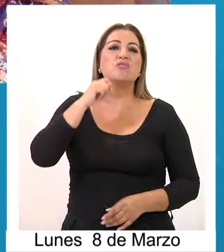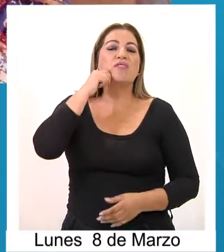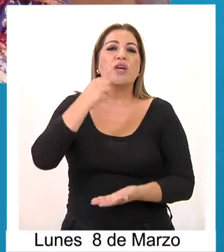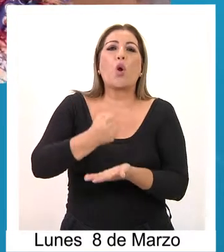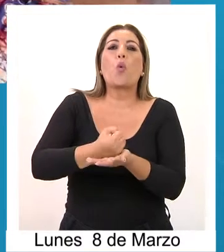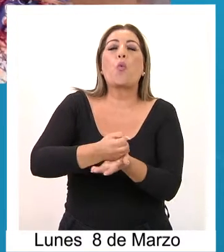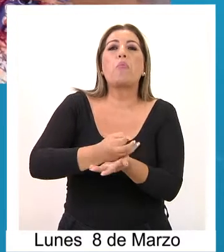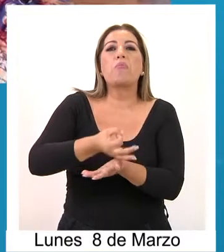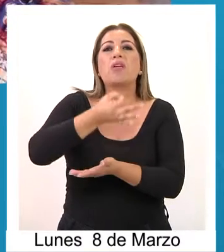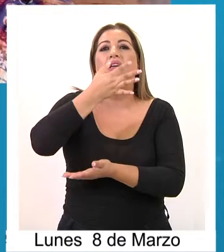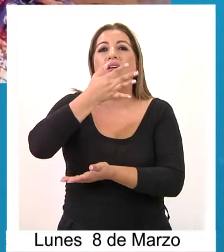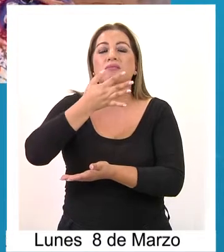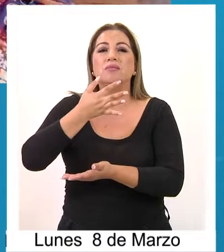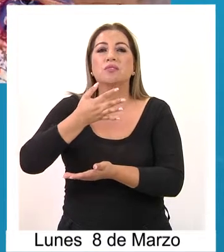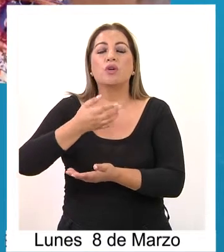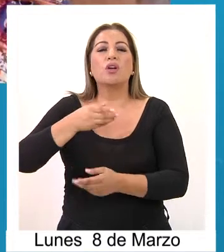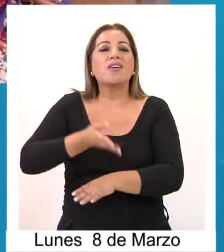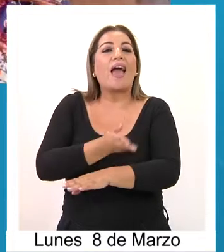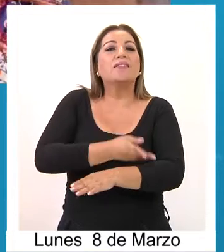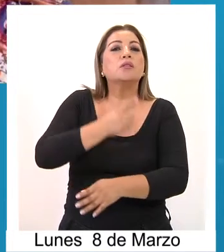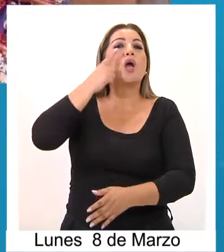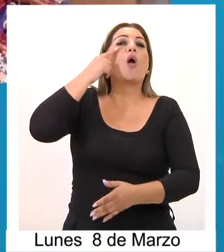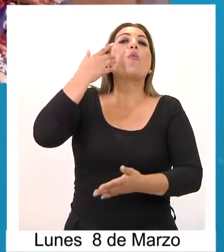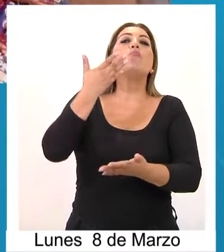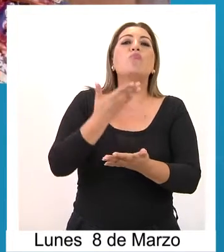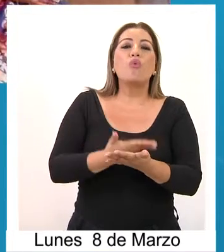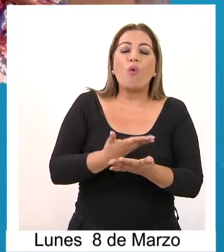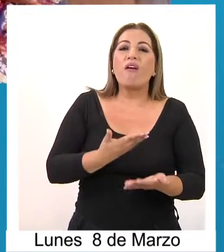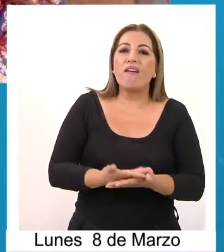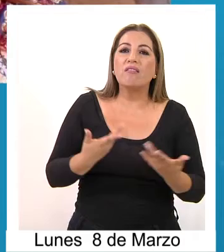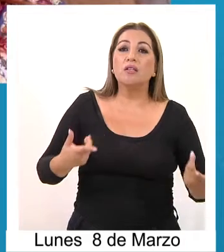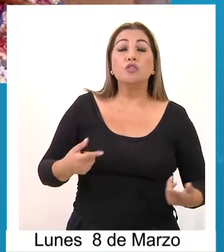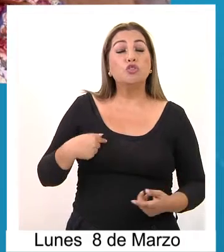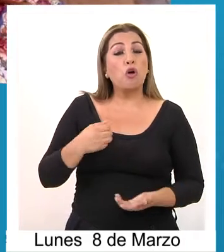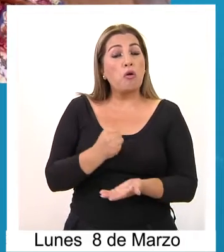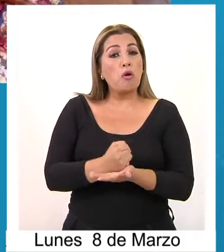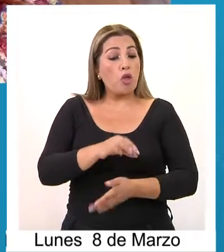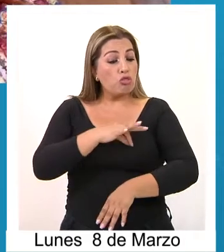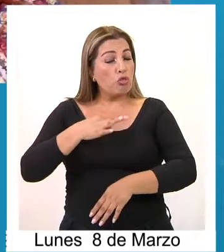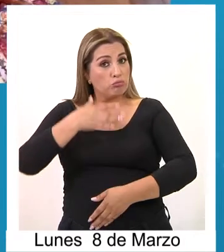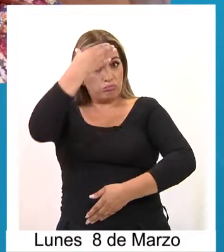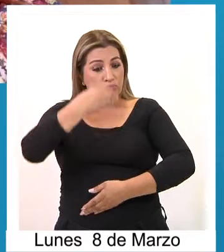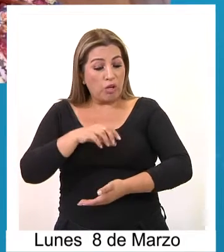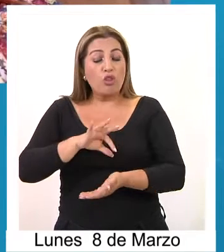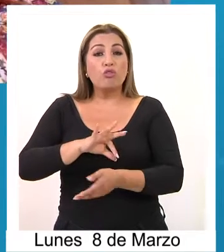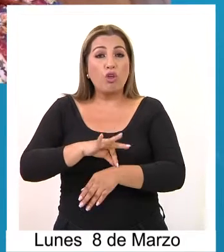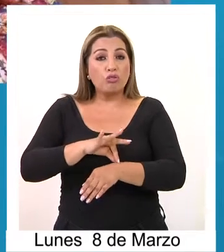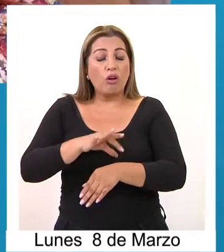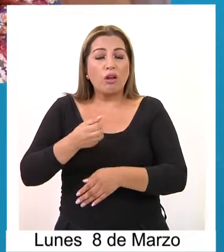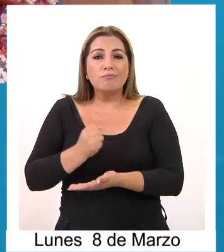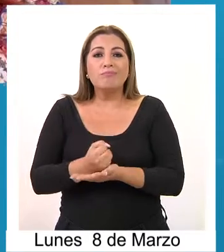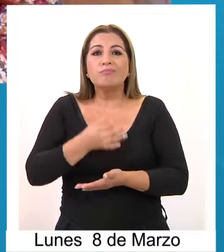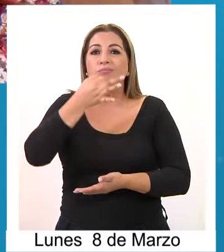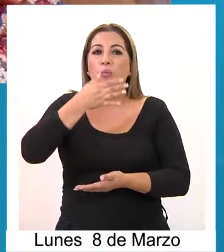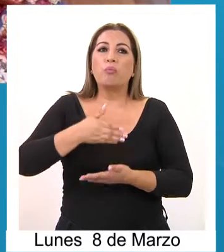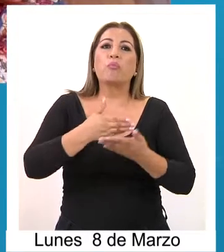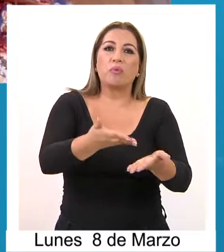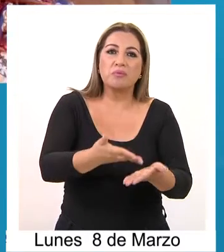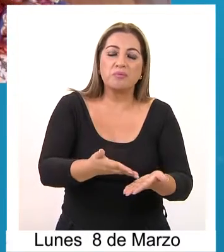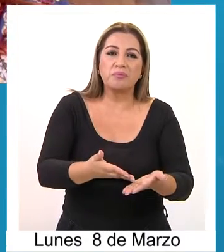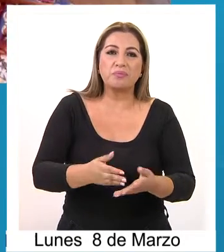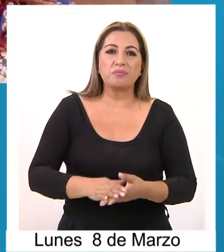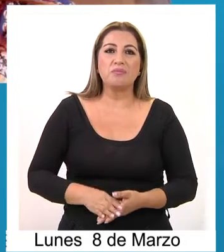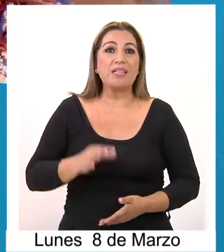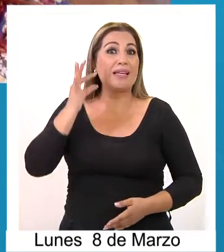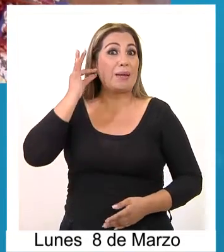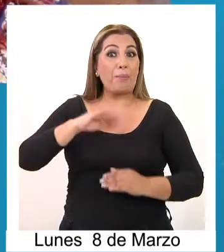un medicamento que no está probado, le voy a dar medicamentos que sí están razonablemente probados, porque la verdad es que en embarazo no hay nada 100%